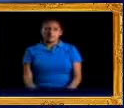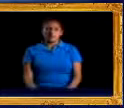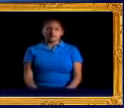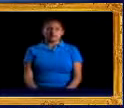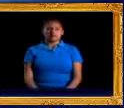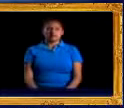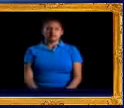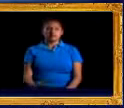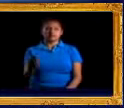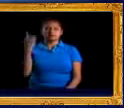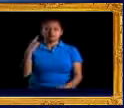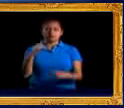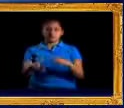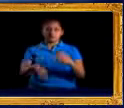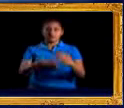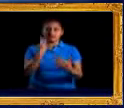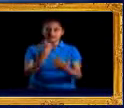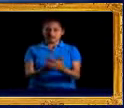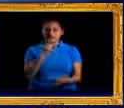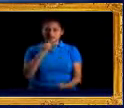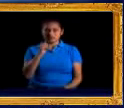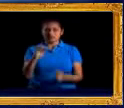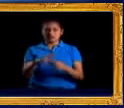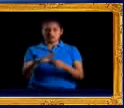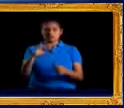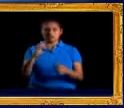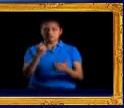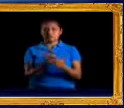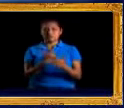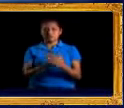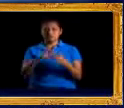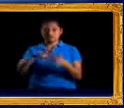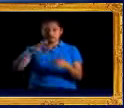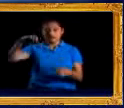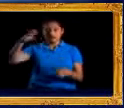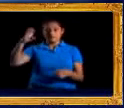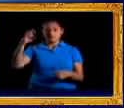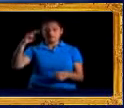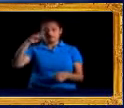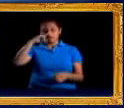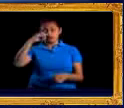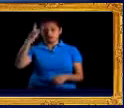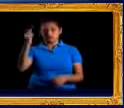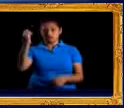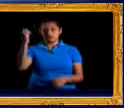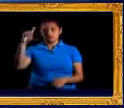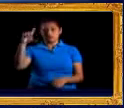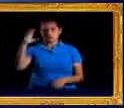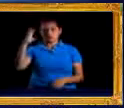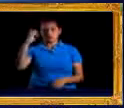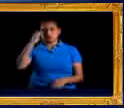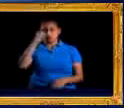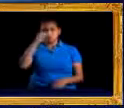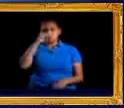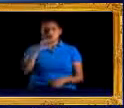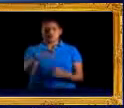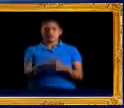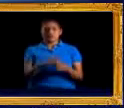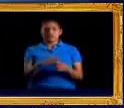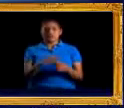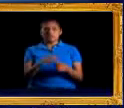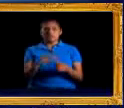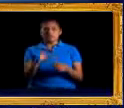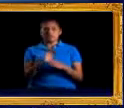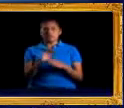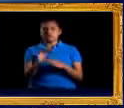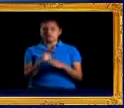fue por la caída, hermano, de los precios del petróleo, hermano, de las materias primas. Pero algo que le dejan a